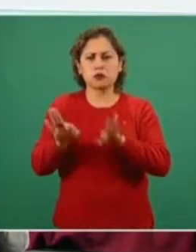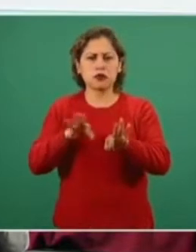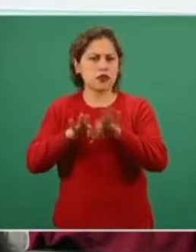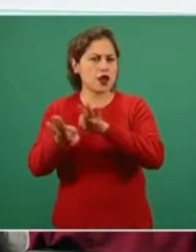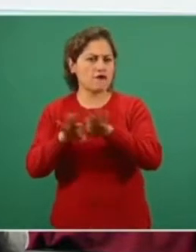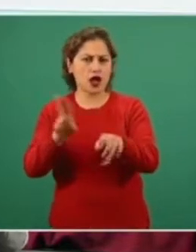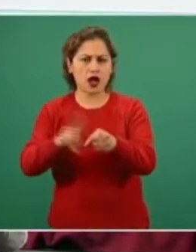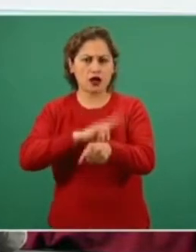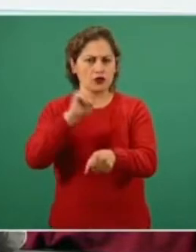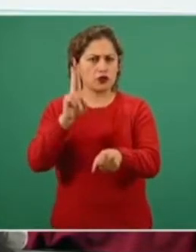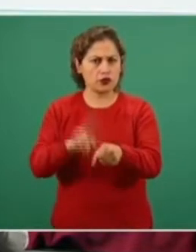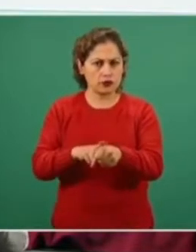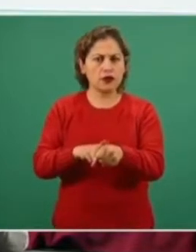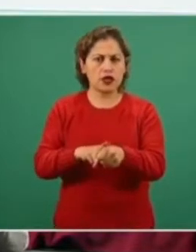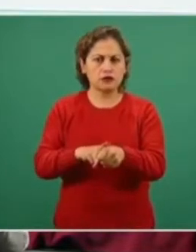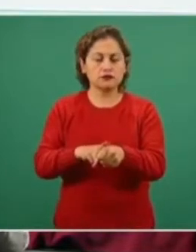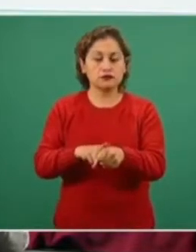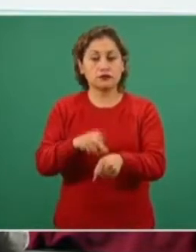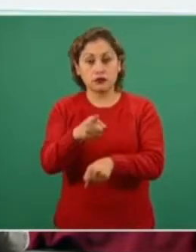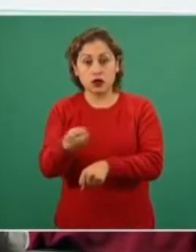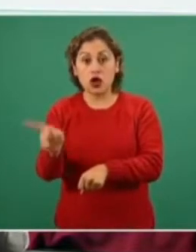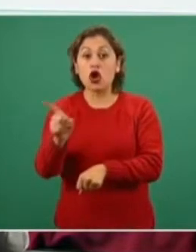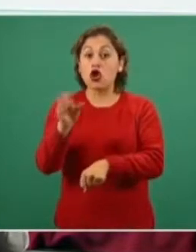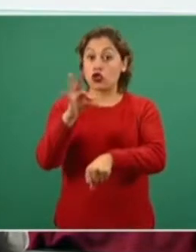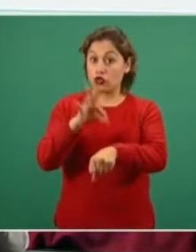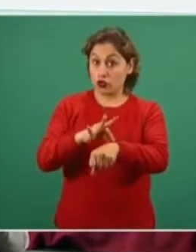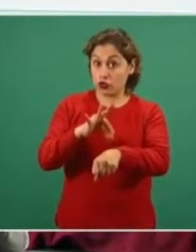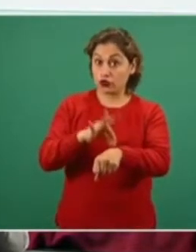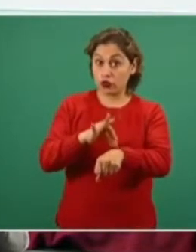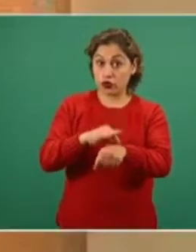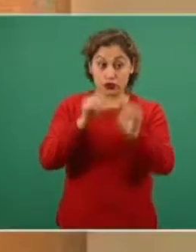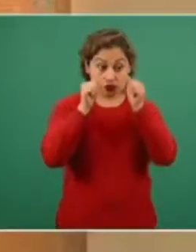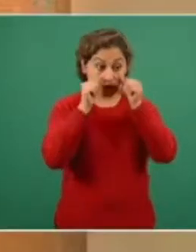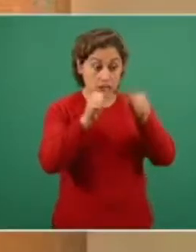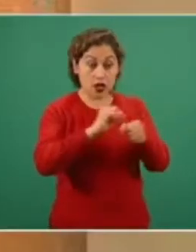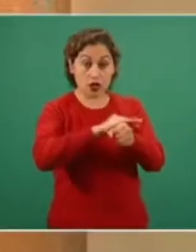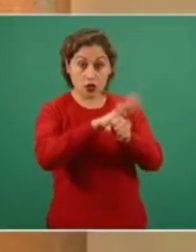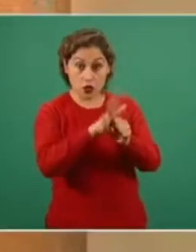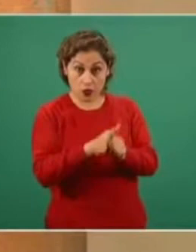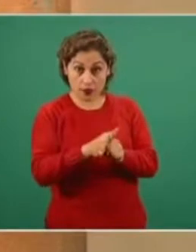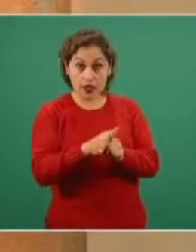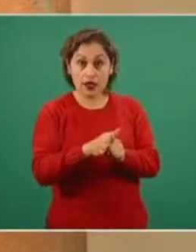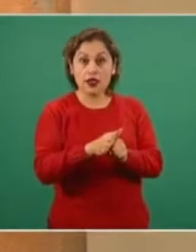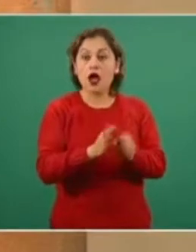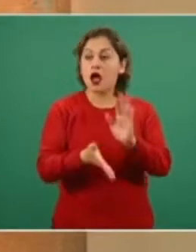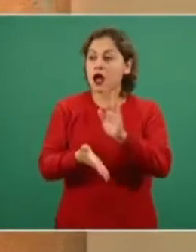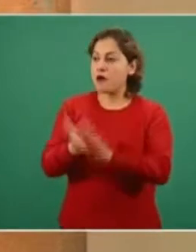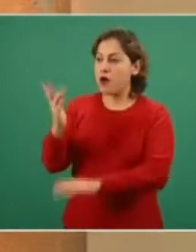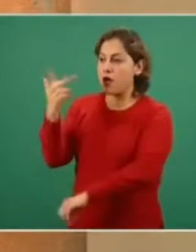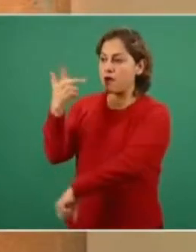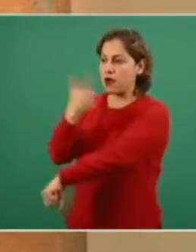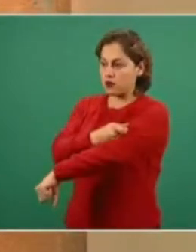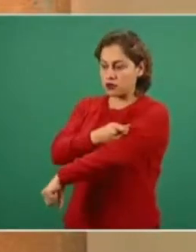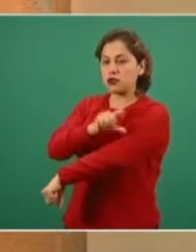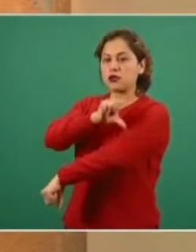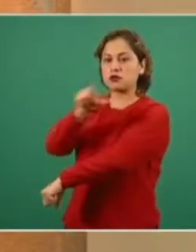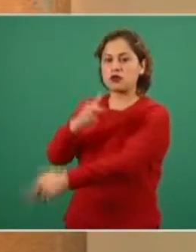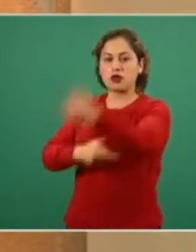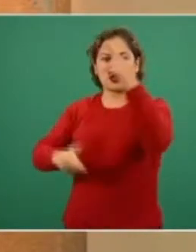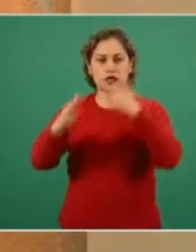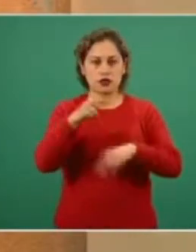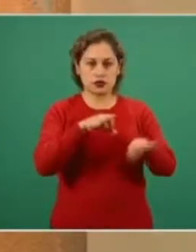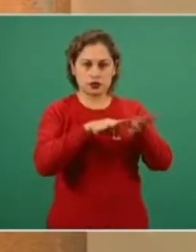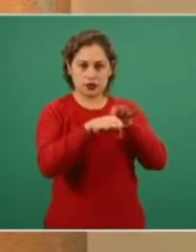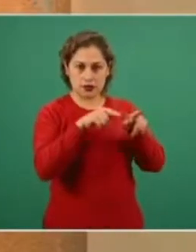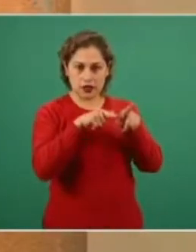que se encuentran atendiendo COVID y que se vacunan regresan después de la vacunación a su trabajo, dependiendo la hora.